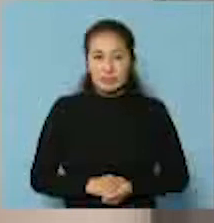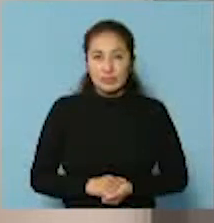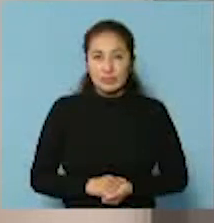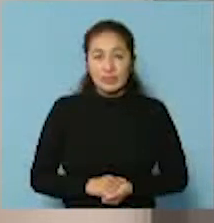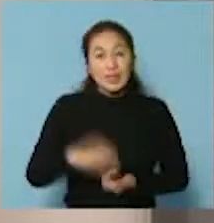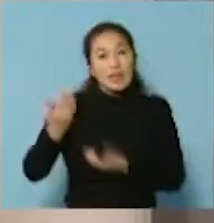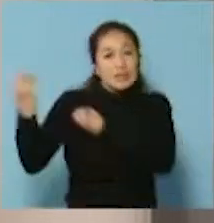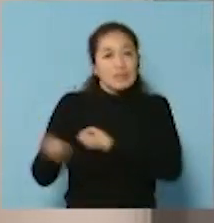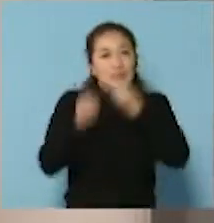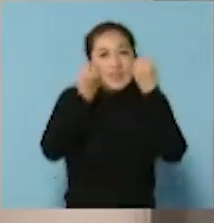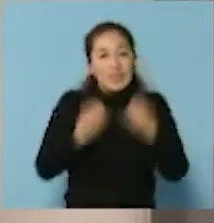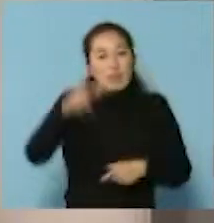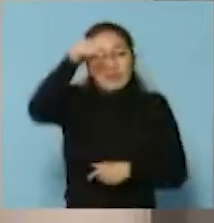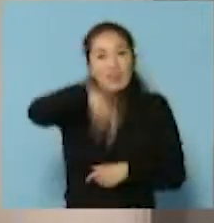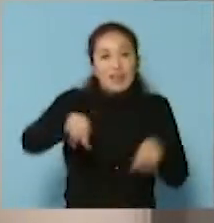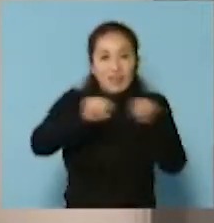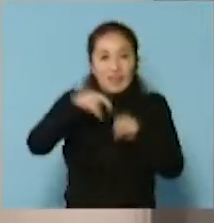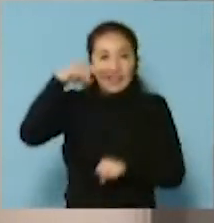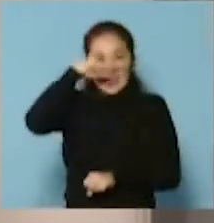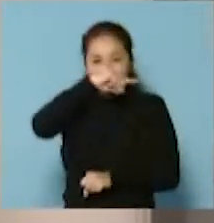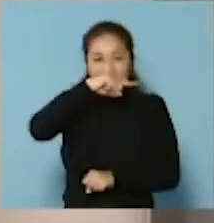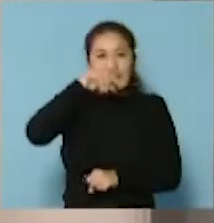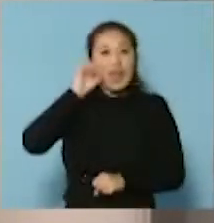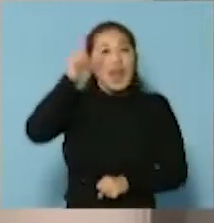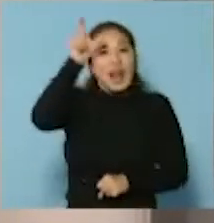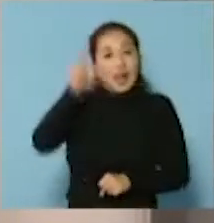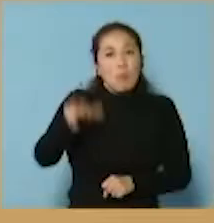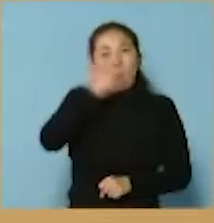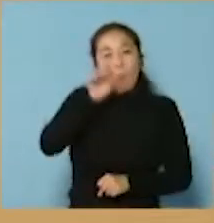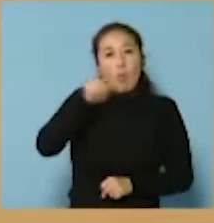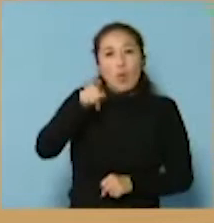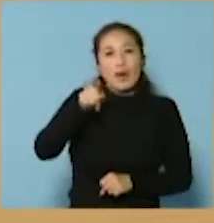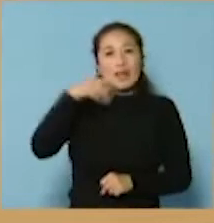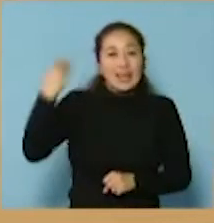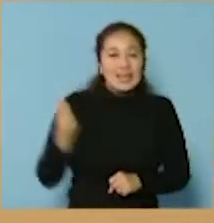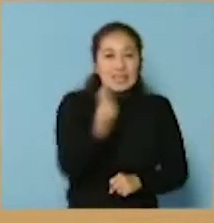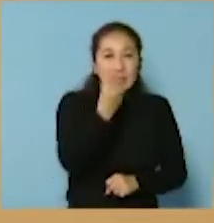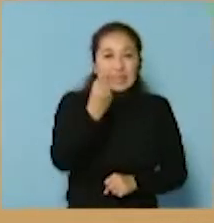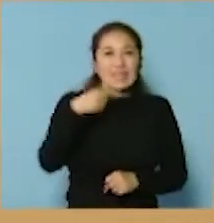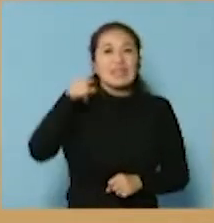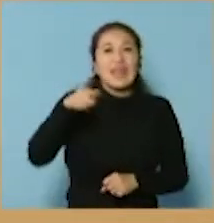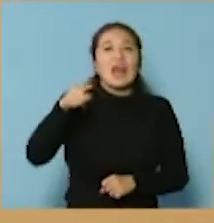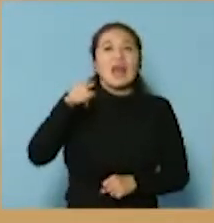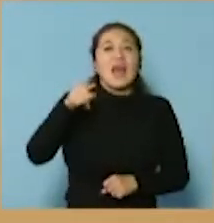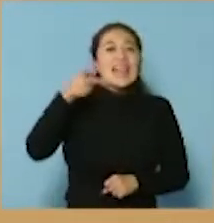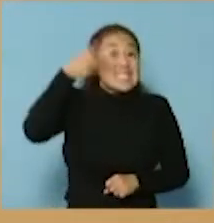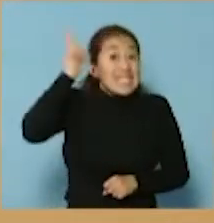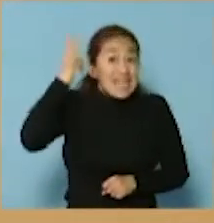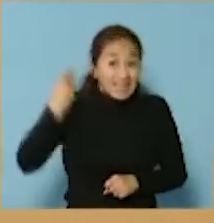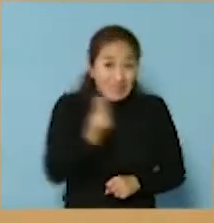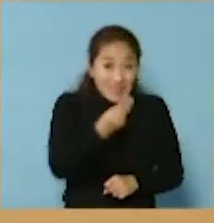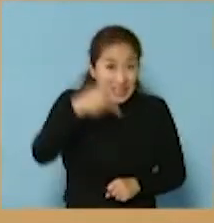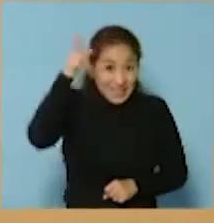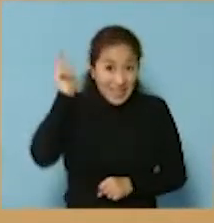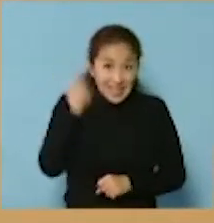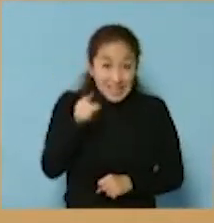y tenemos en estudios a la señora paulina iguana quien representa al consulado de chile y lógicamente